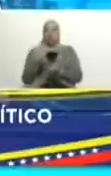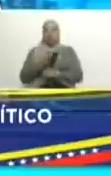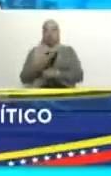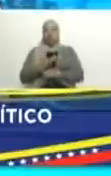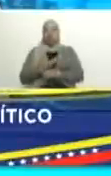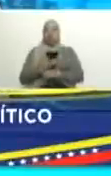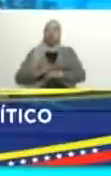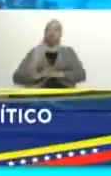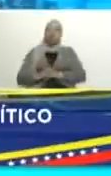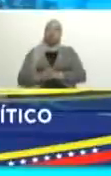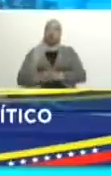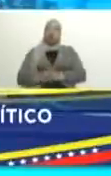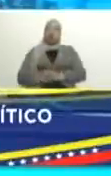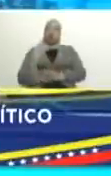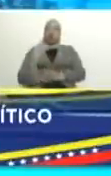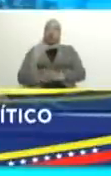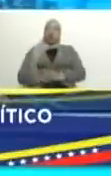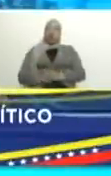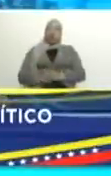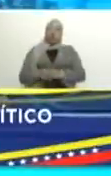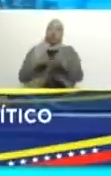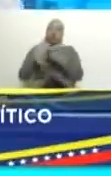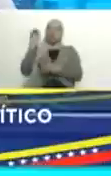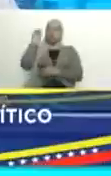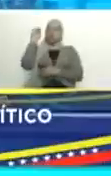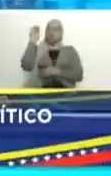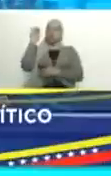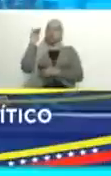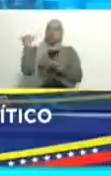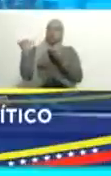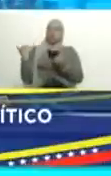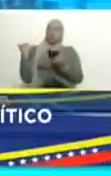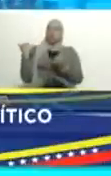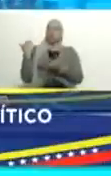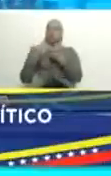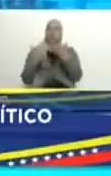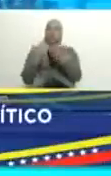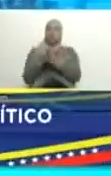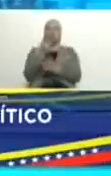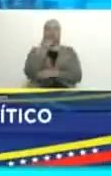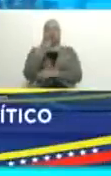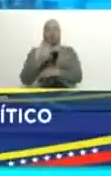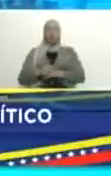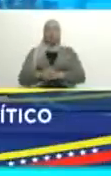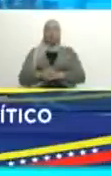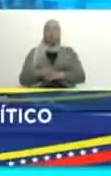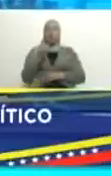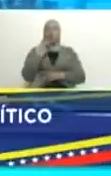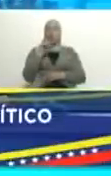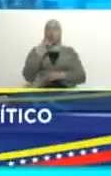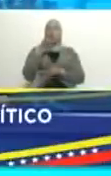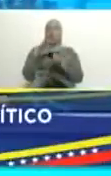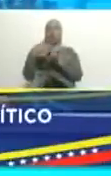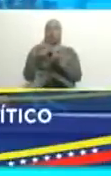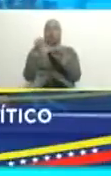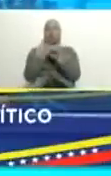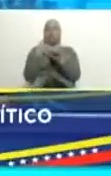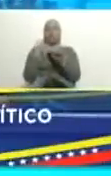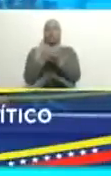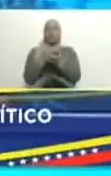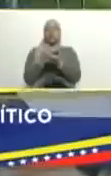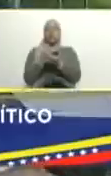de las sanciones, hemos salido adelante y seguiremos saliendo adelante por encima de las dificultades.